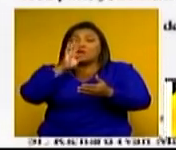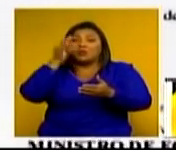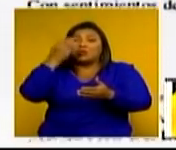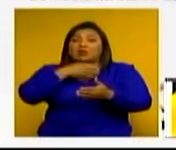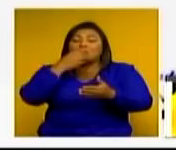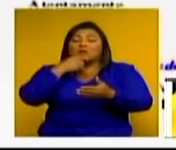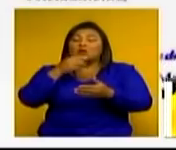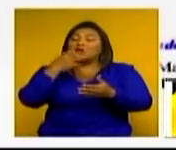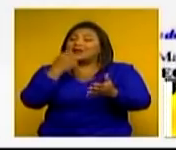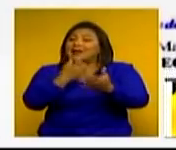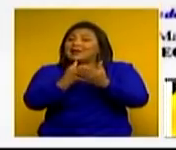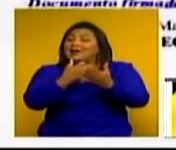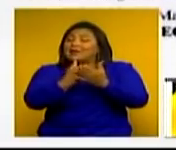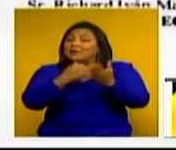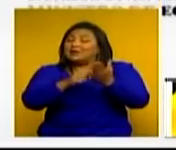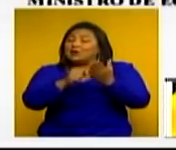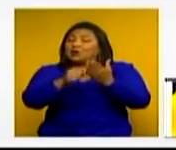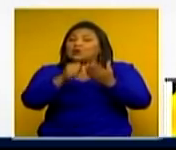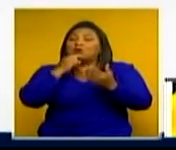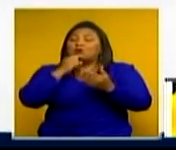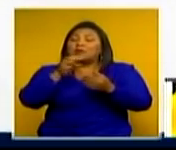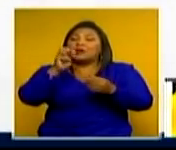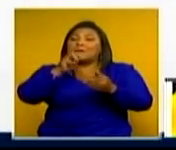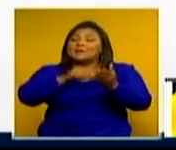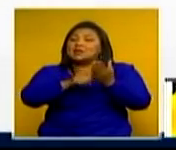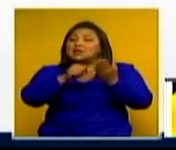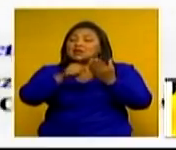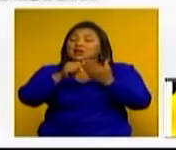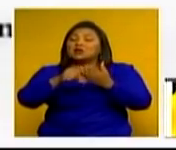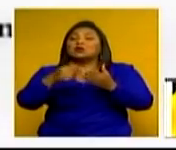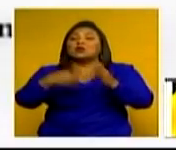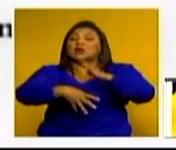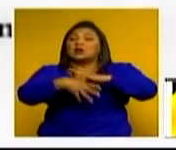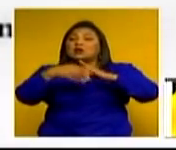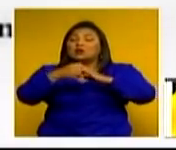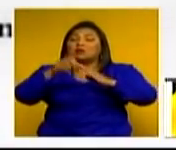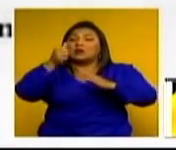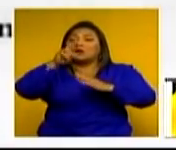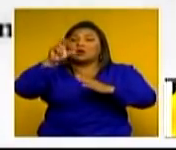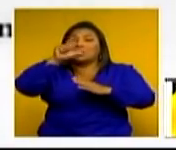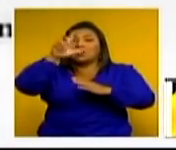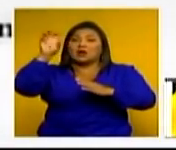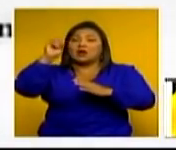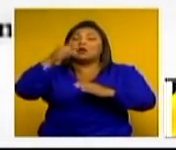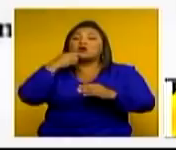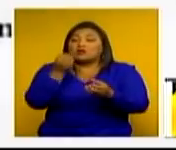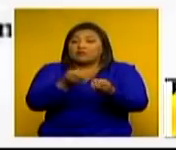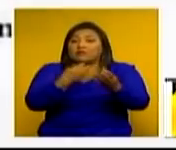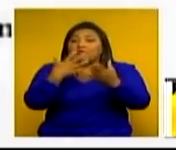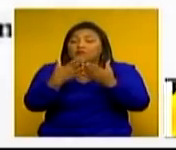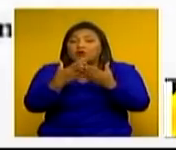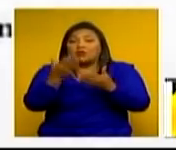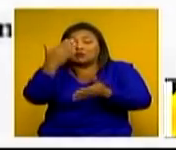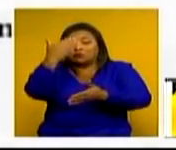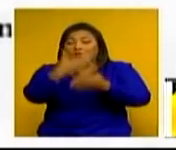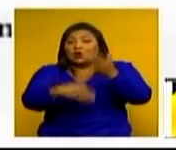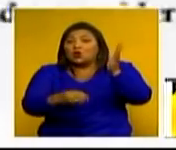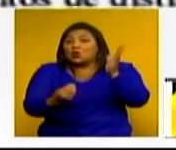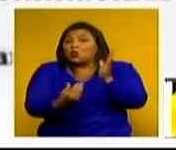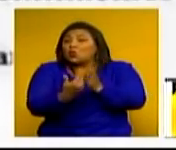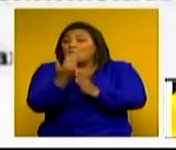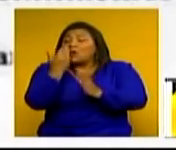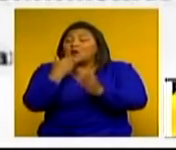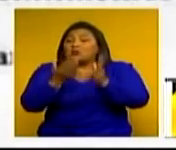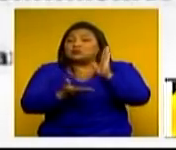economía- richard llevan martínez al ministro de hidrocarburos carlos enrique pérez en la que se anuncian estos nuevos precios